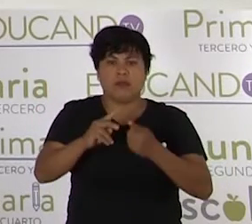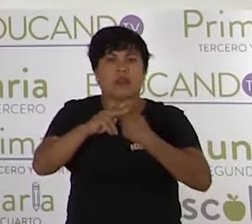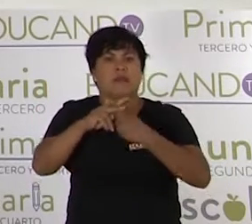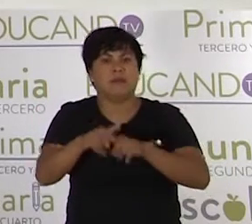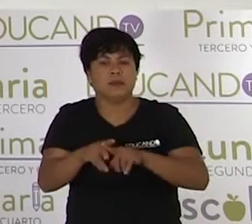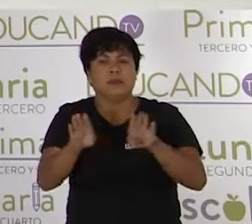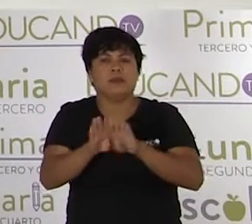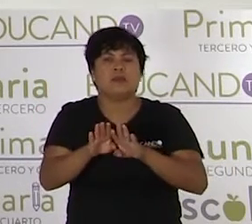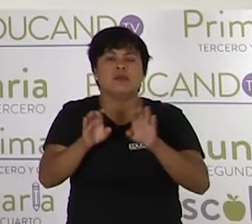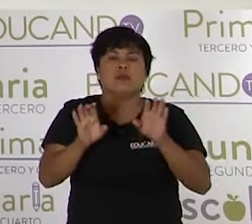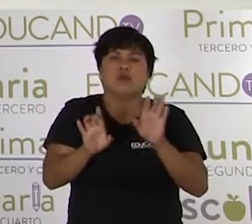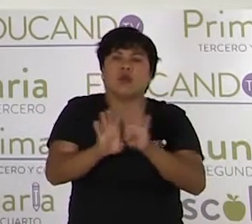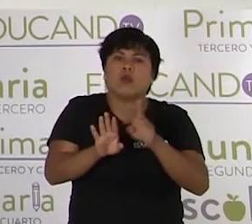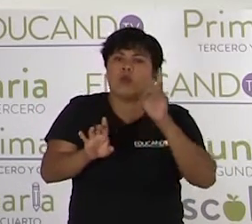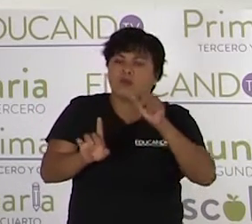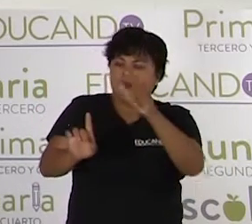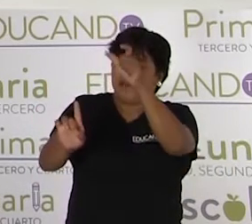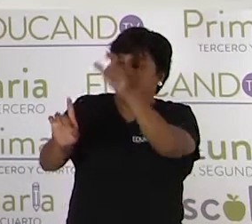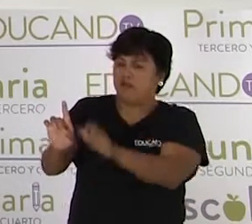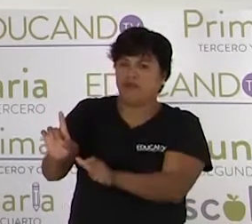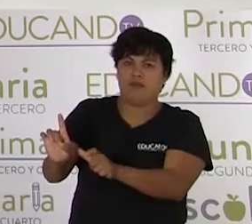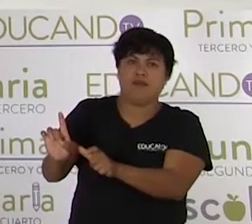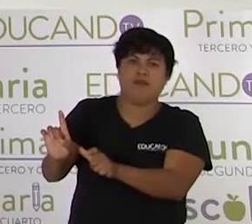Iniciemos por su aspecto físico.